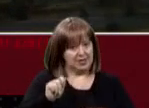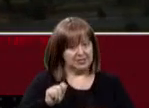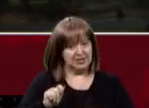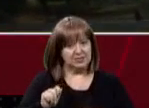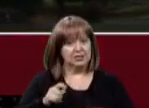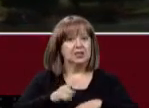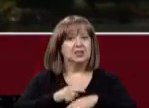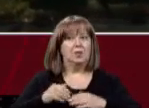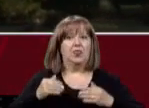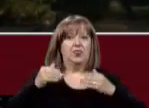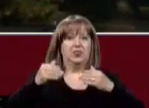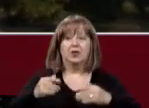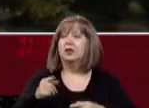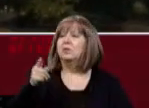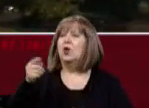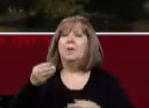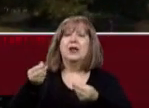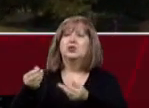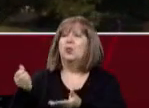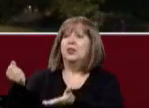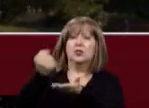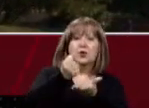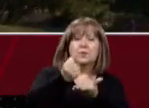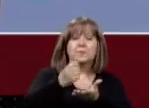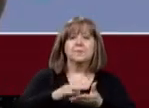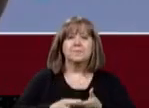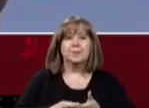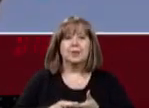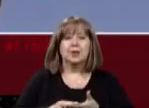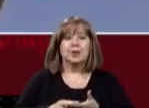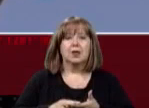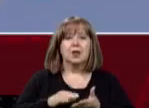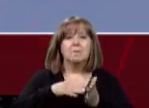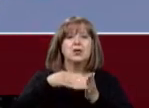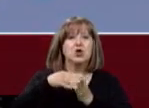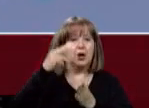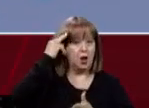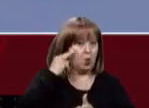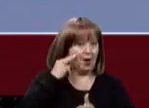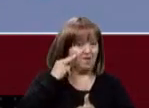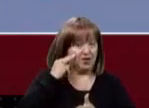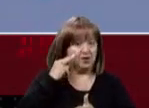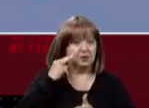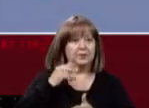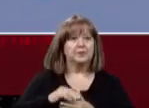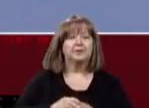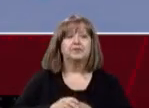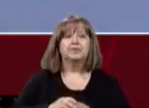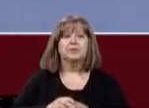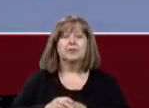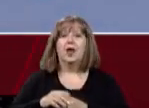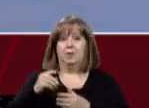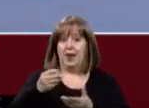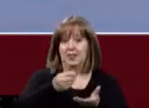¿no? ¿Y qué presupuesto se ha asignado para esto? Un promedio de 9 millones. Uh-huh. También de